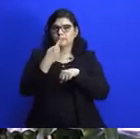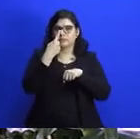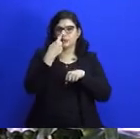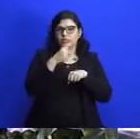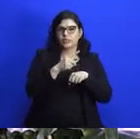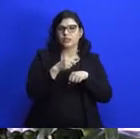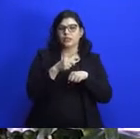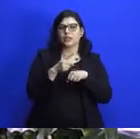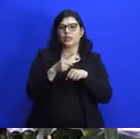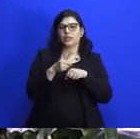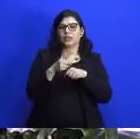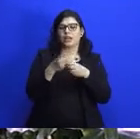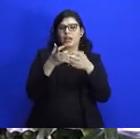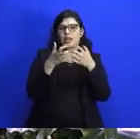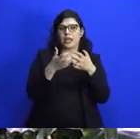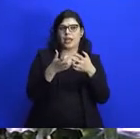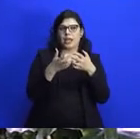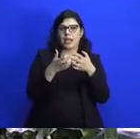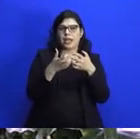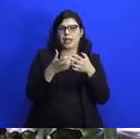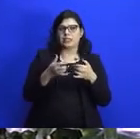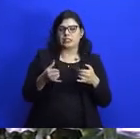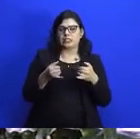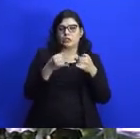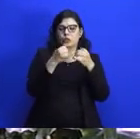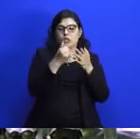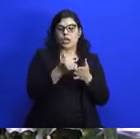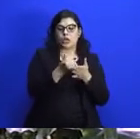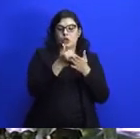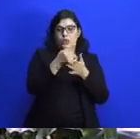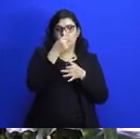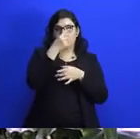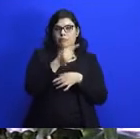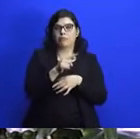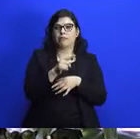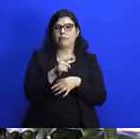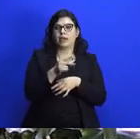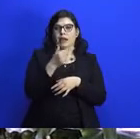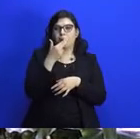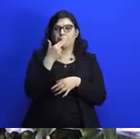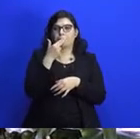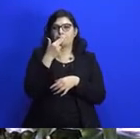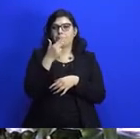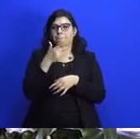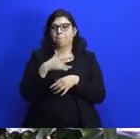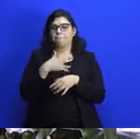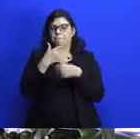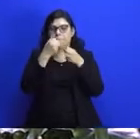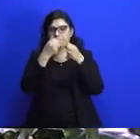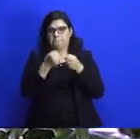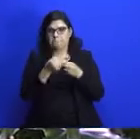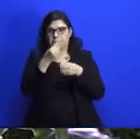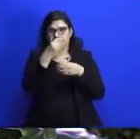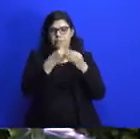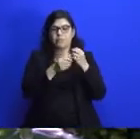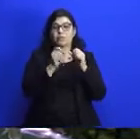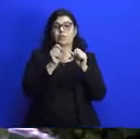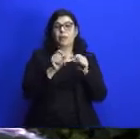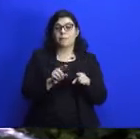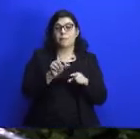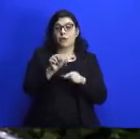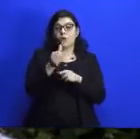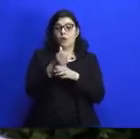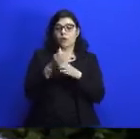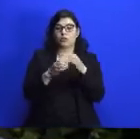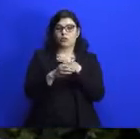a las organizaciones que nos ayudan a mejorar en México la seguridad alimentaria. Apoyamos, por otro lado, a